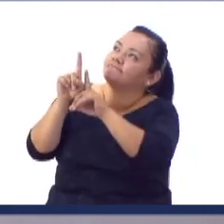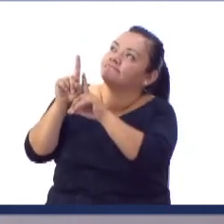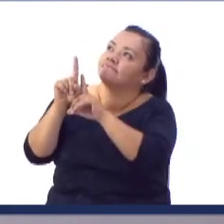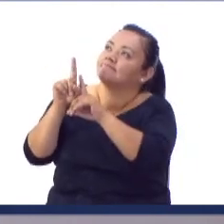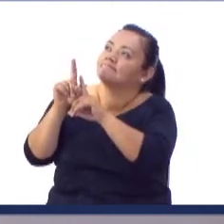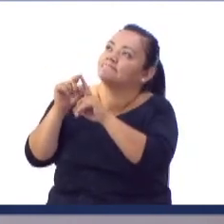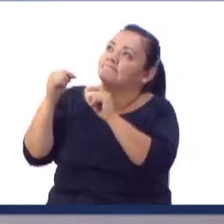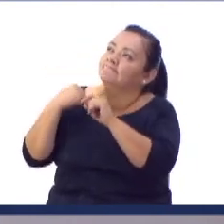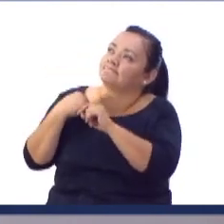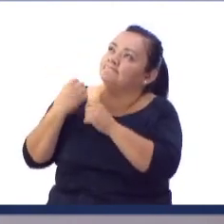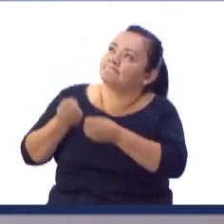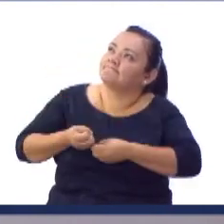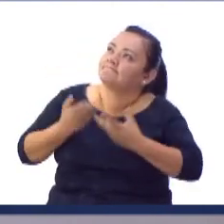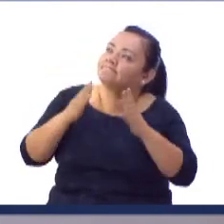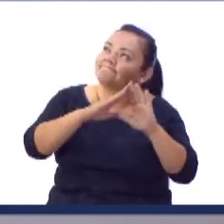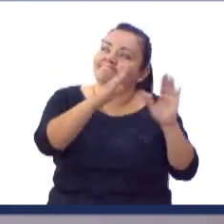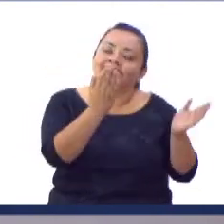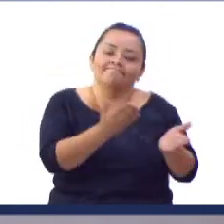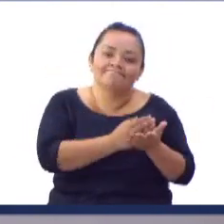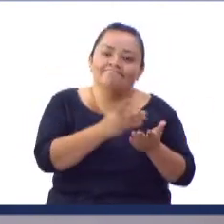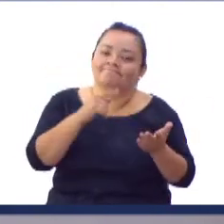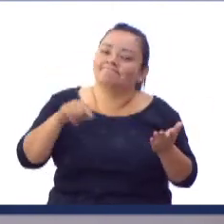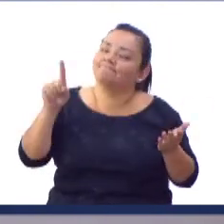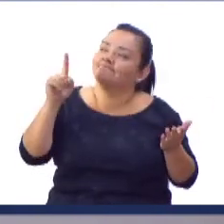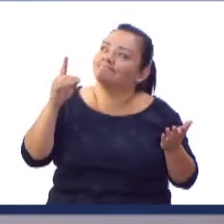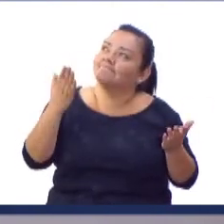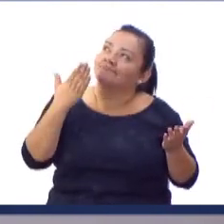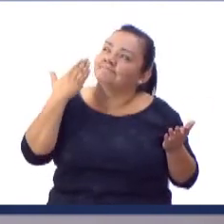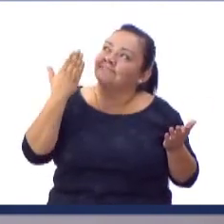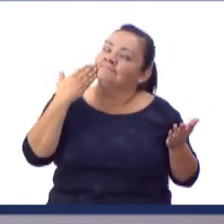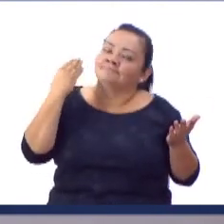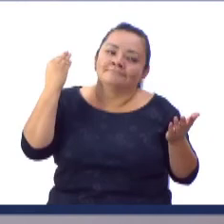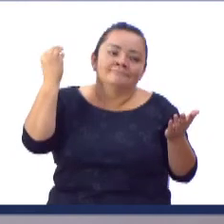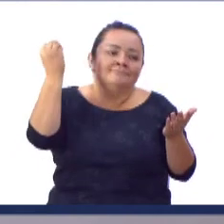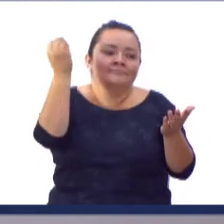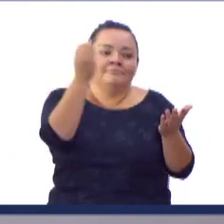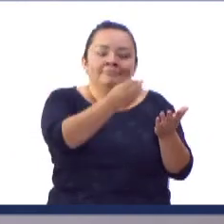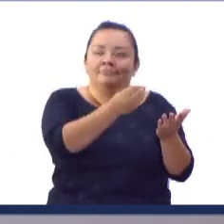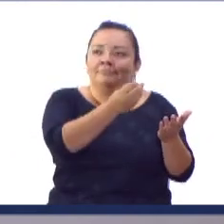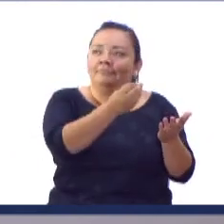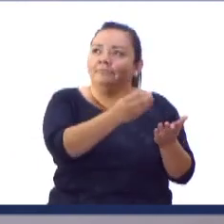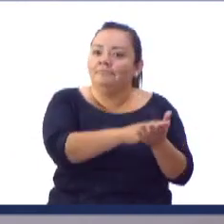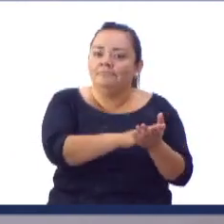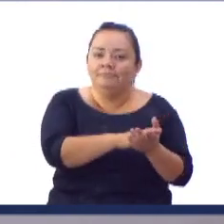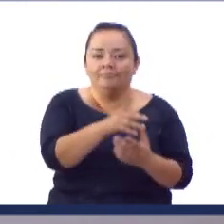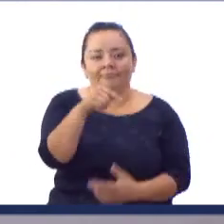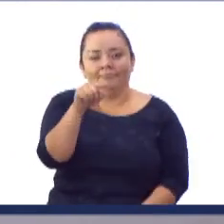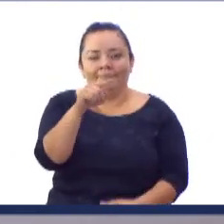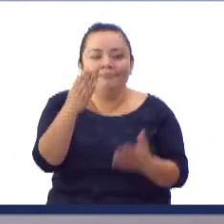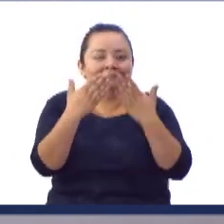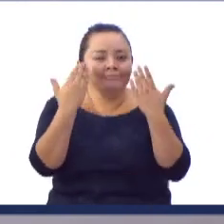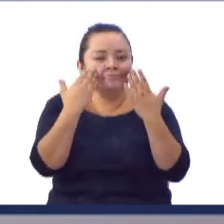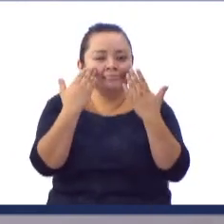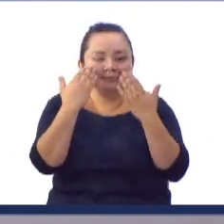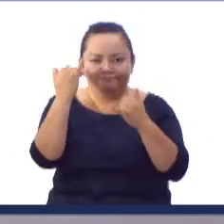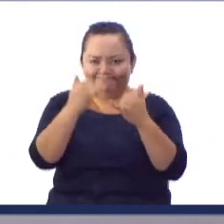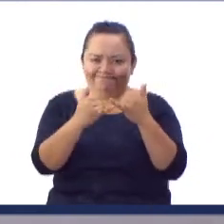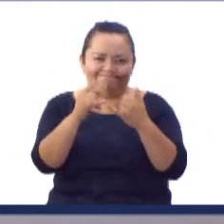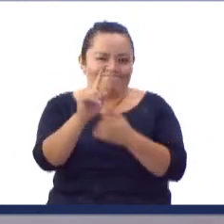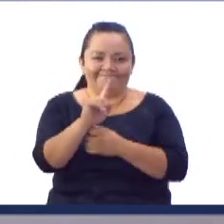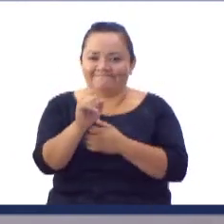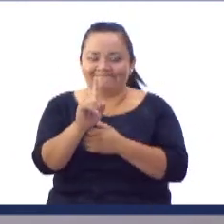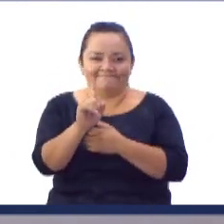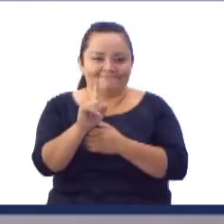y hablo esto en el mundo para que tengan mi gozo cumplido en sí mismo no pierde el gozo